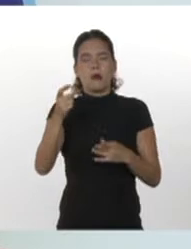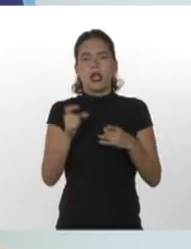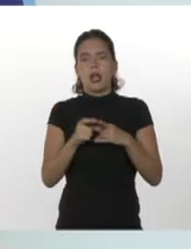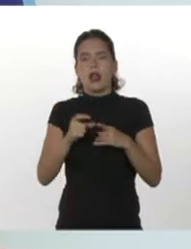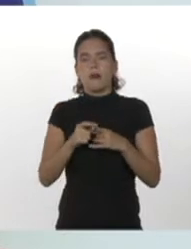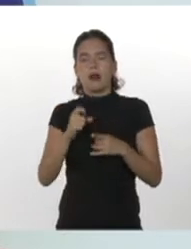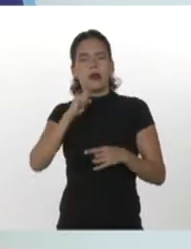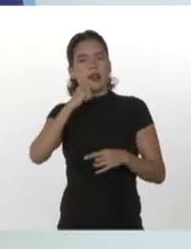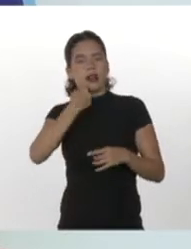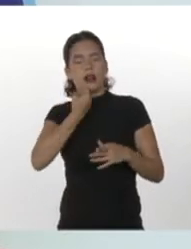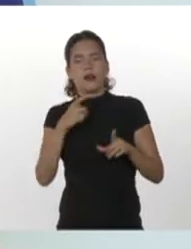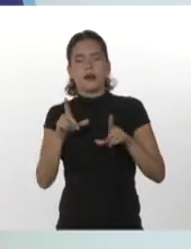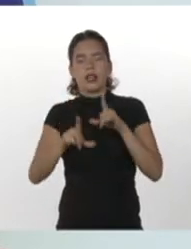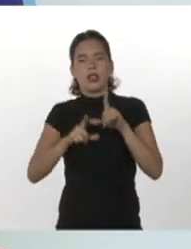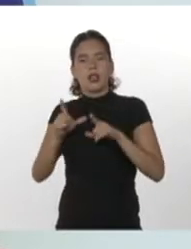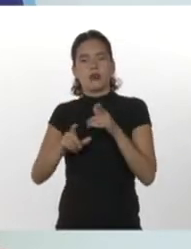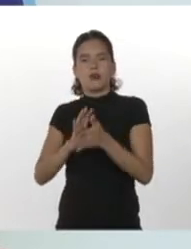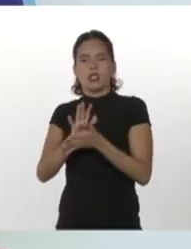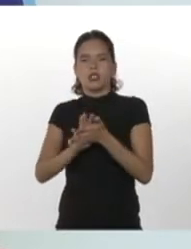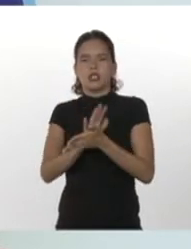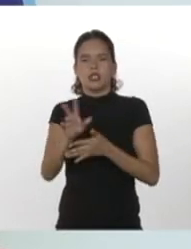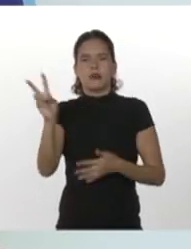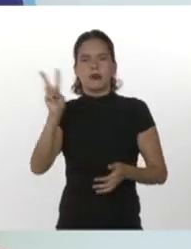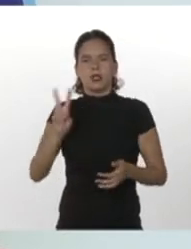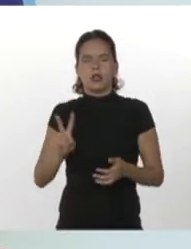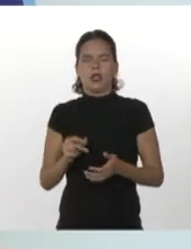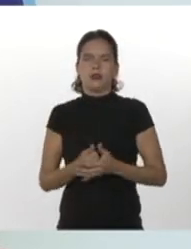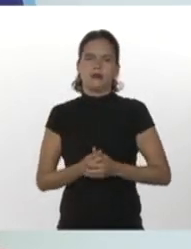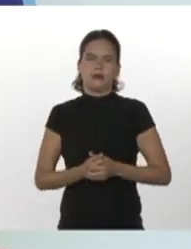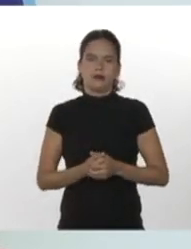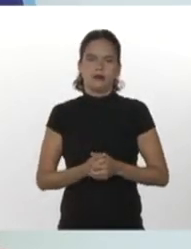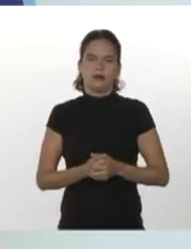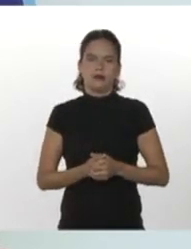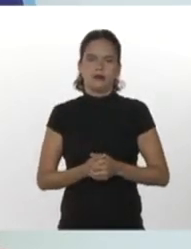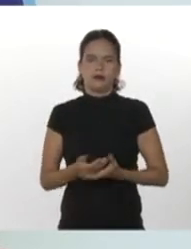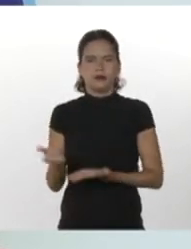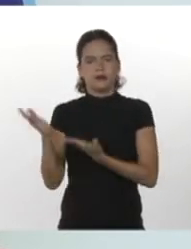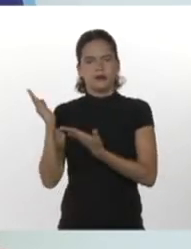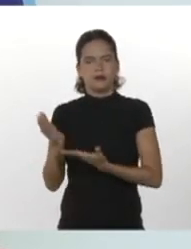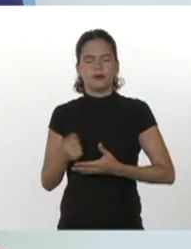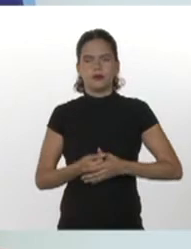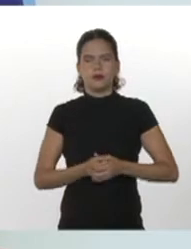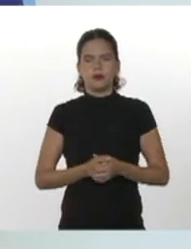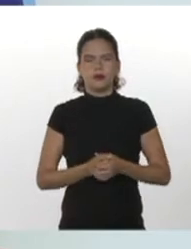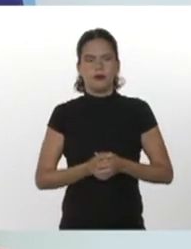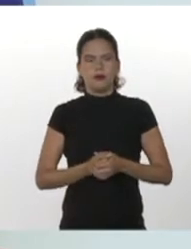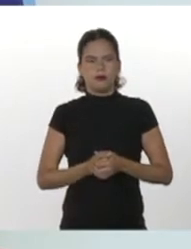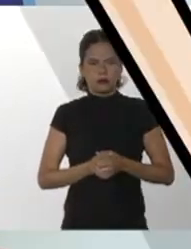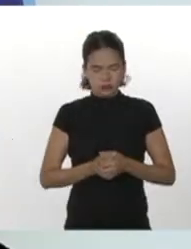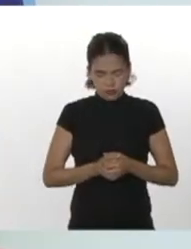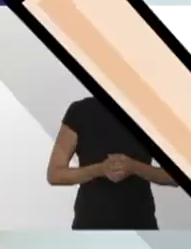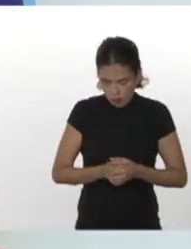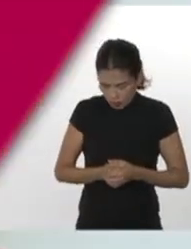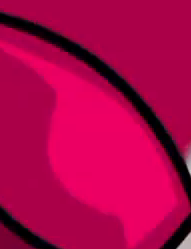las palabras claves del día de hoy en lengua de señas venezolana. Adelante, profesora Yolibel.